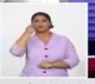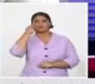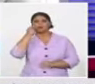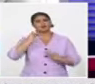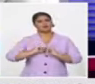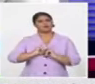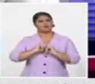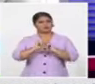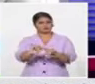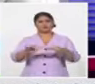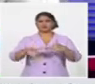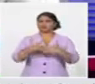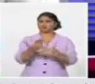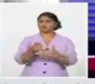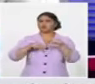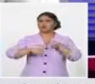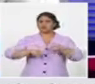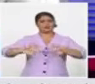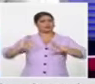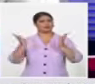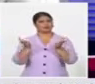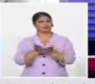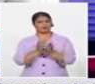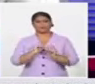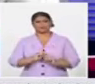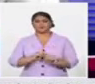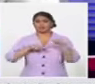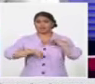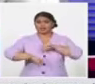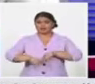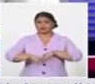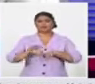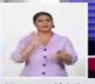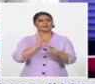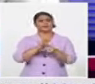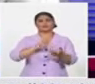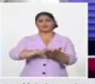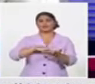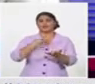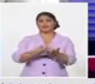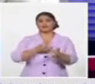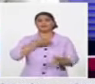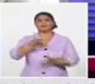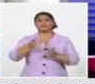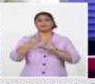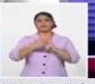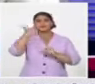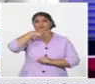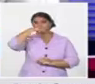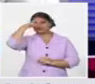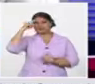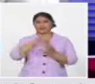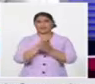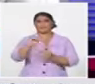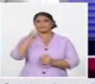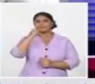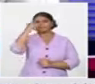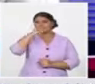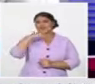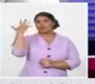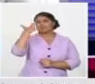en el control epidemiológico. Nos acompañará en el primer momento la intérprete de lengua de señas, Yasmina Rami. Le damos la bienvenida. Y,